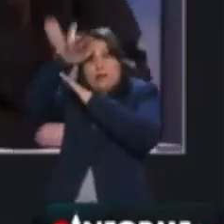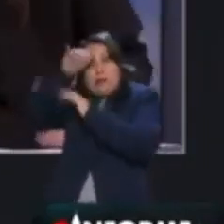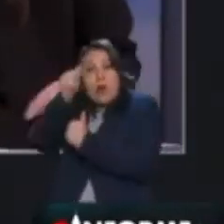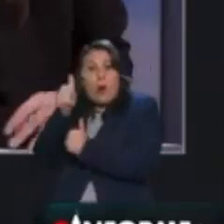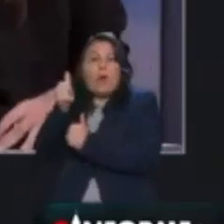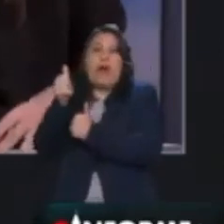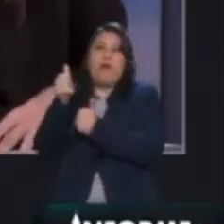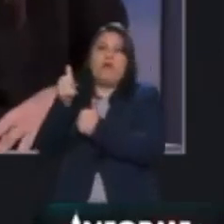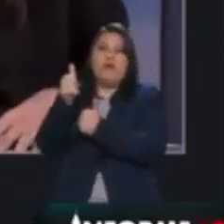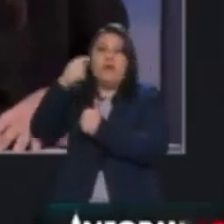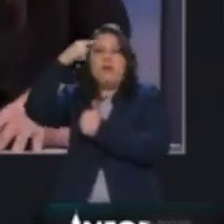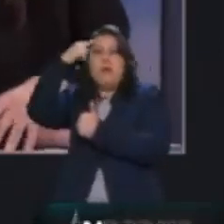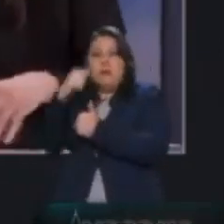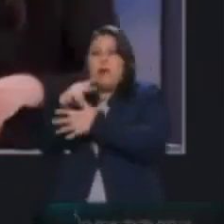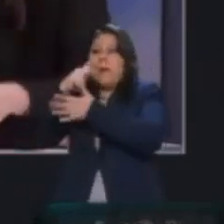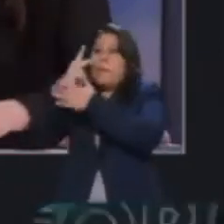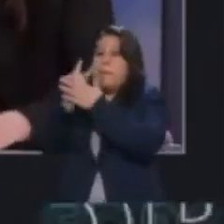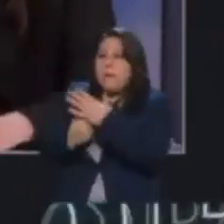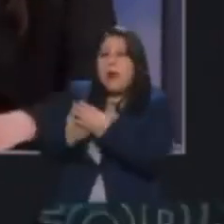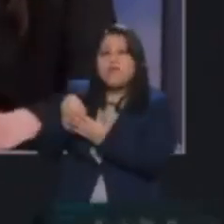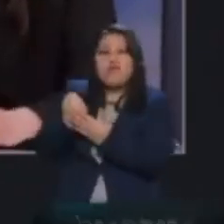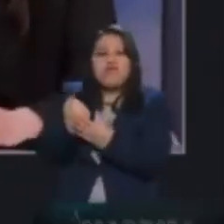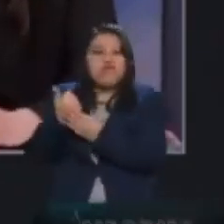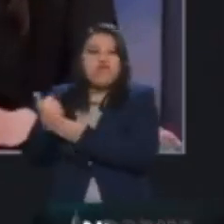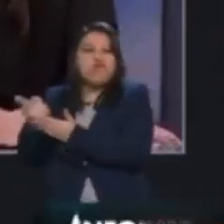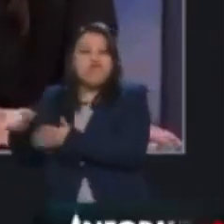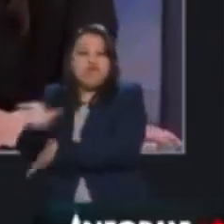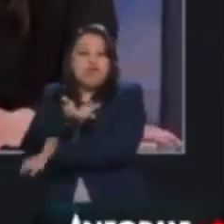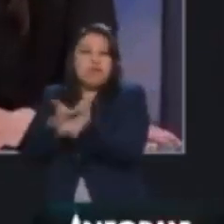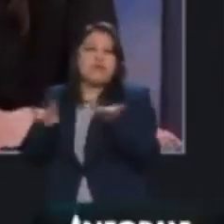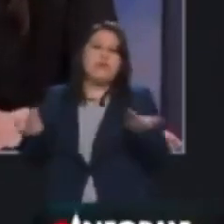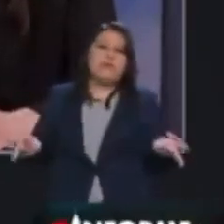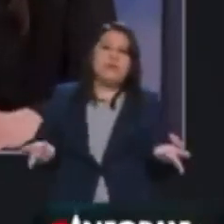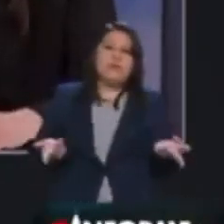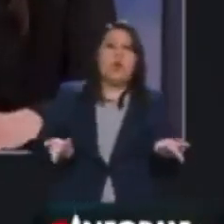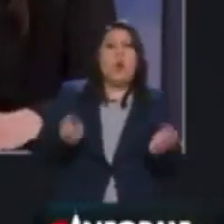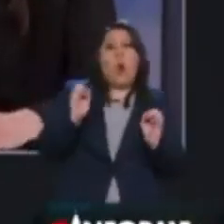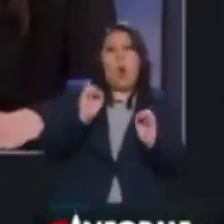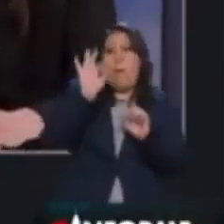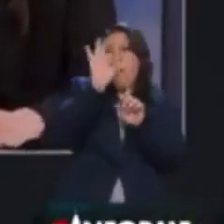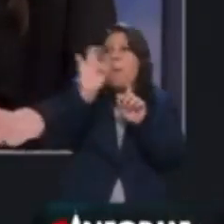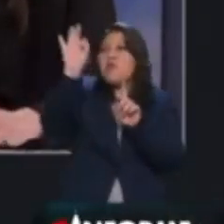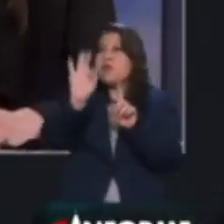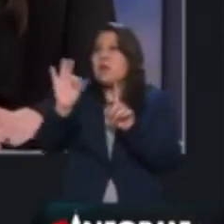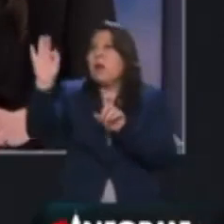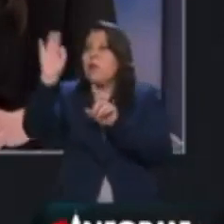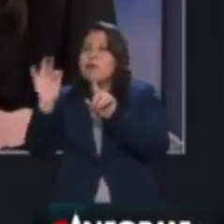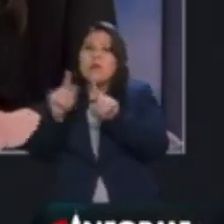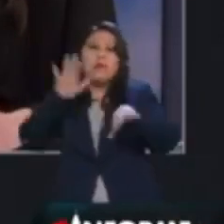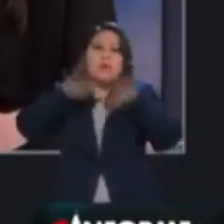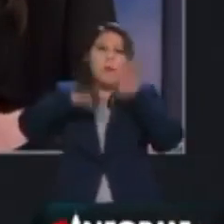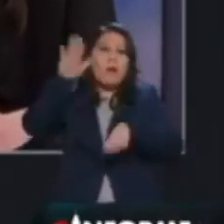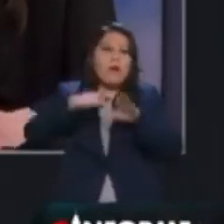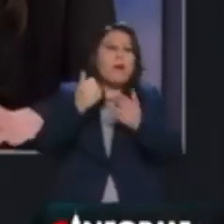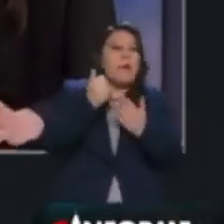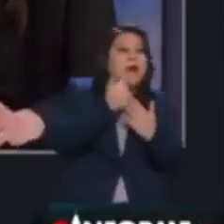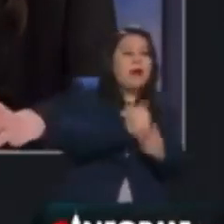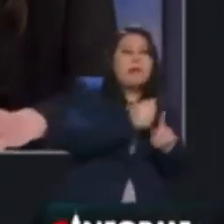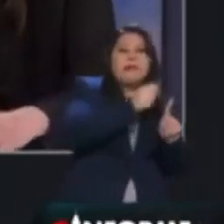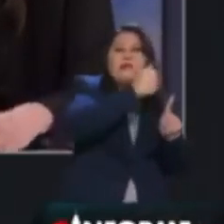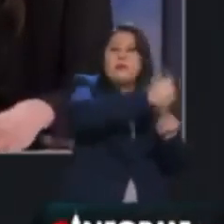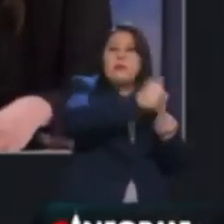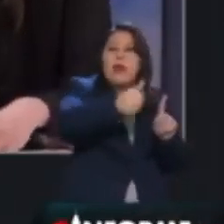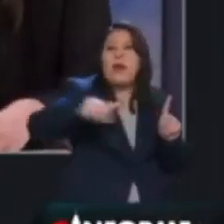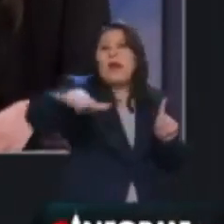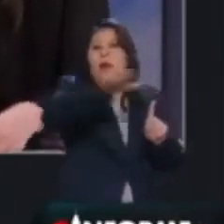algo o modifiquen las fórmulas de asignación, en tal caso, cada que se aprueban los presupuestos, eso es parte de su trabajo, ¿no? Claro, y que